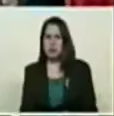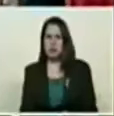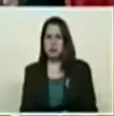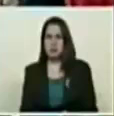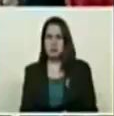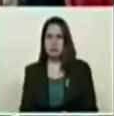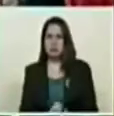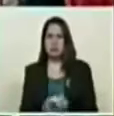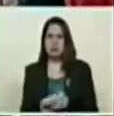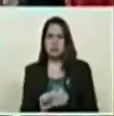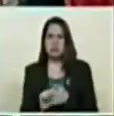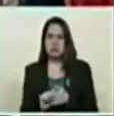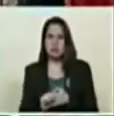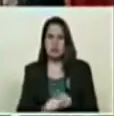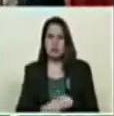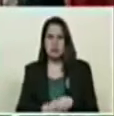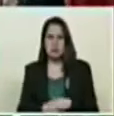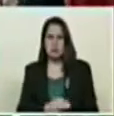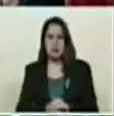Yo lo traje aquí.